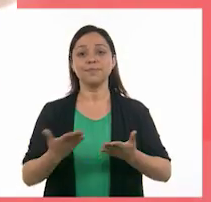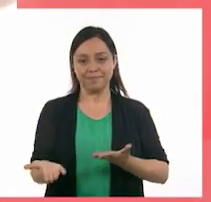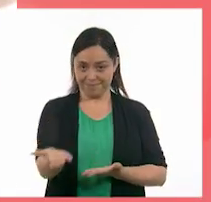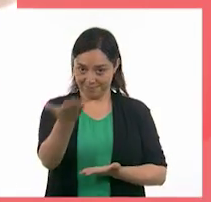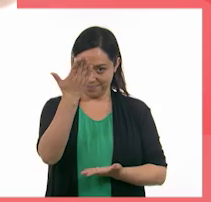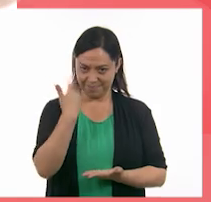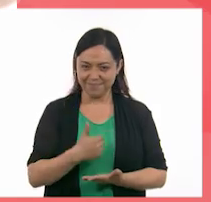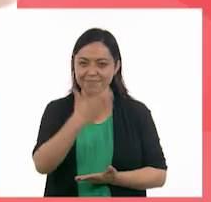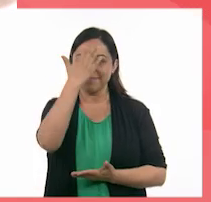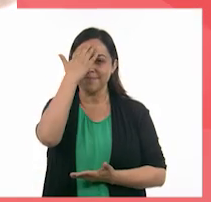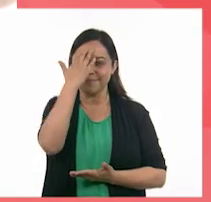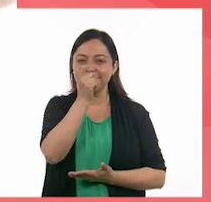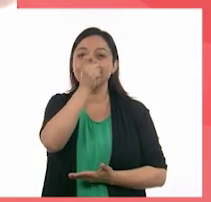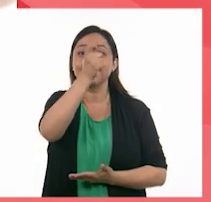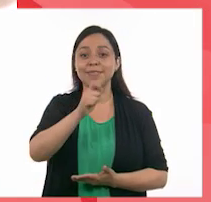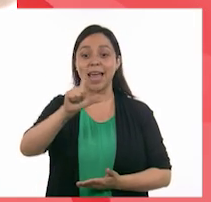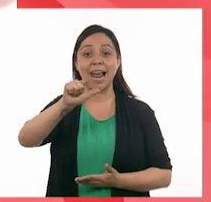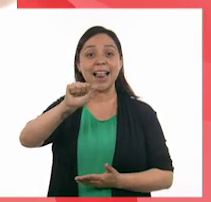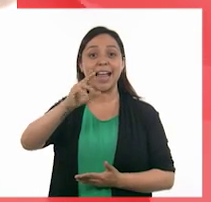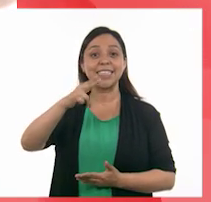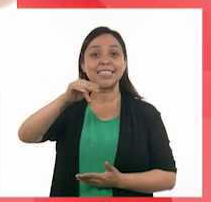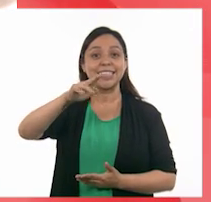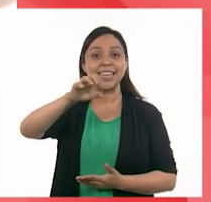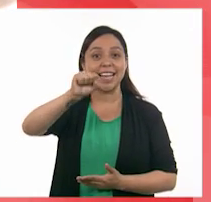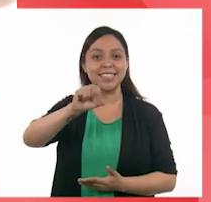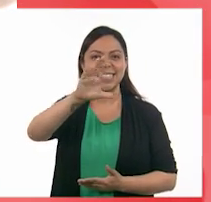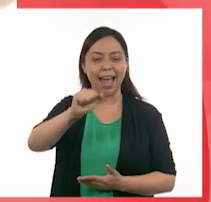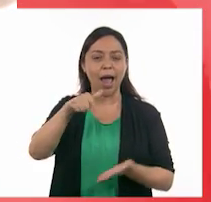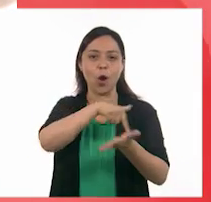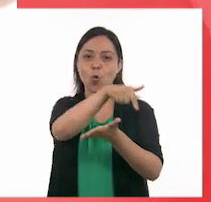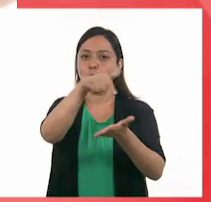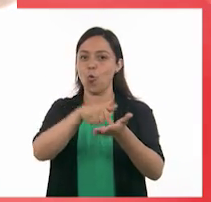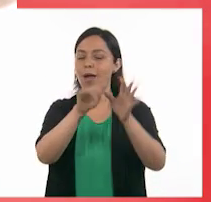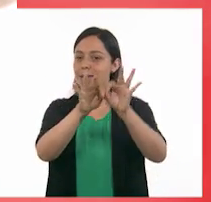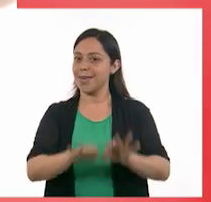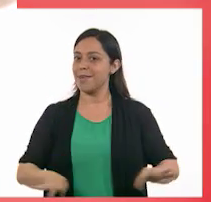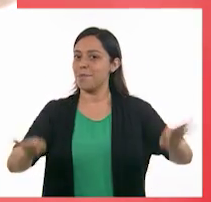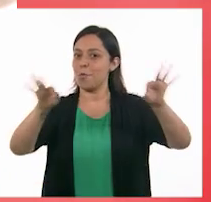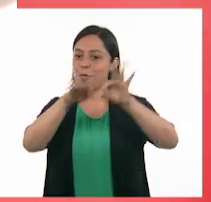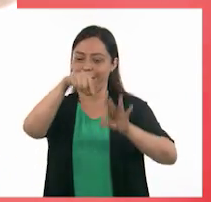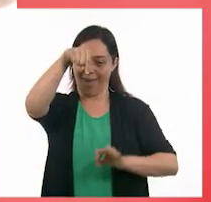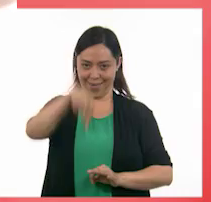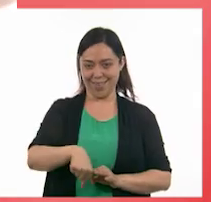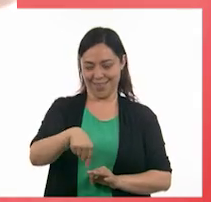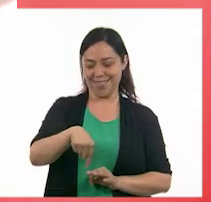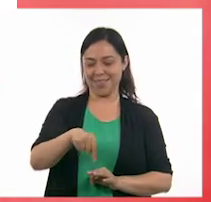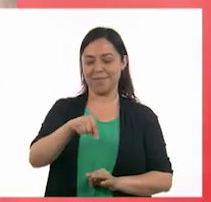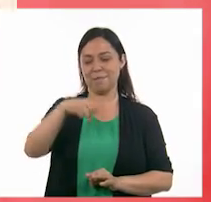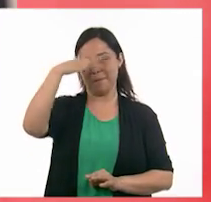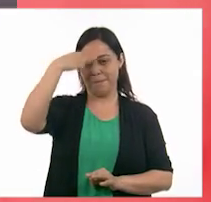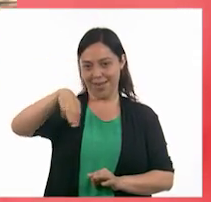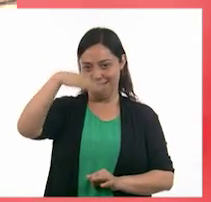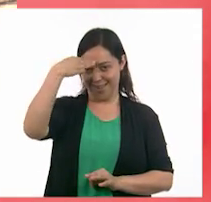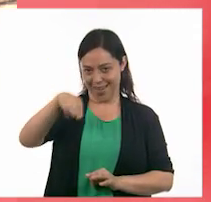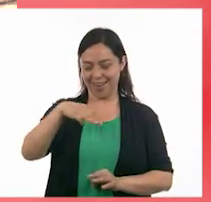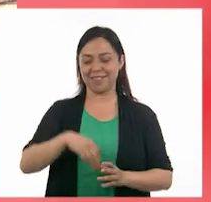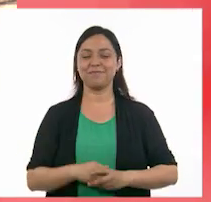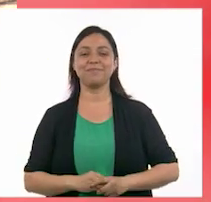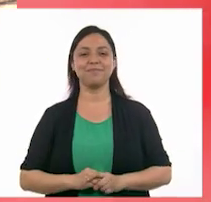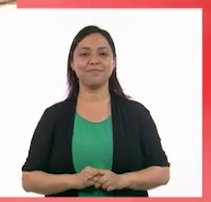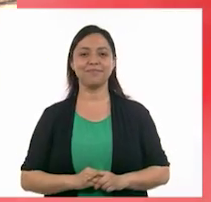Acompáñanos a conocer La Chinesca, un lugar emblemático de la cultura de esta ciudad, Mexicali.